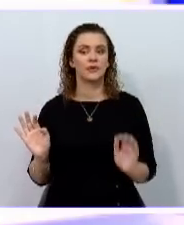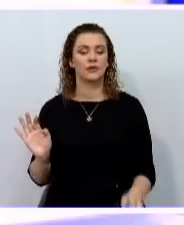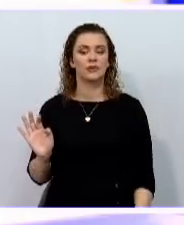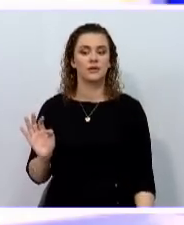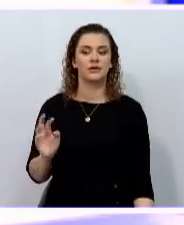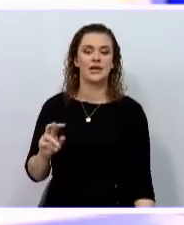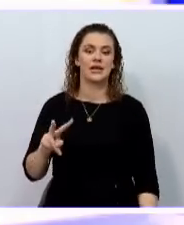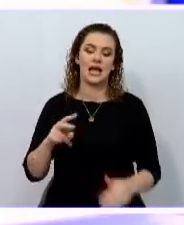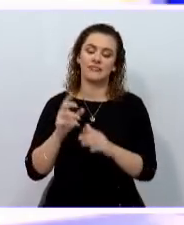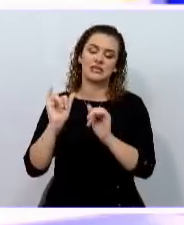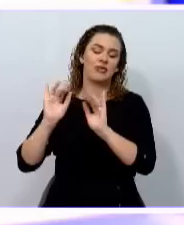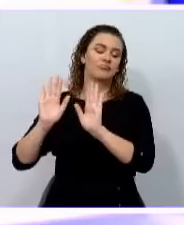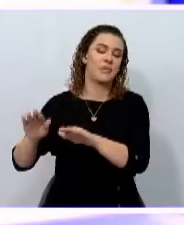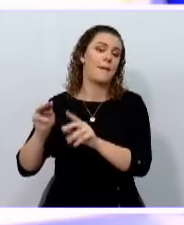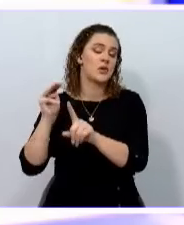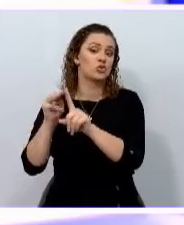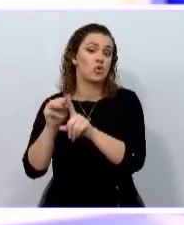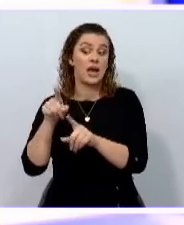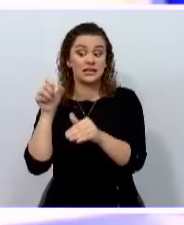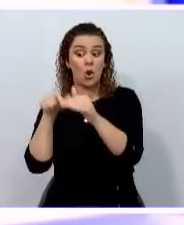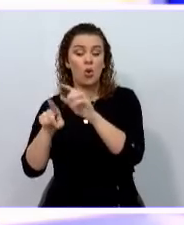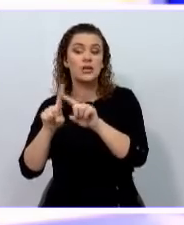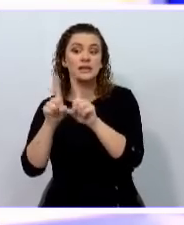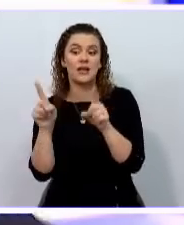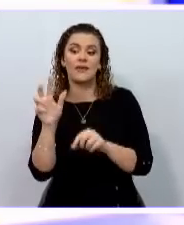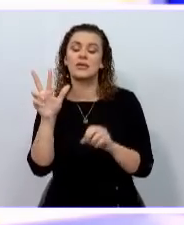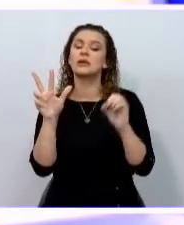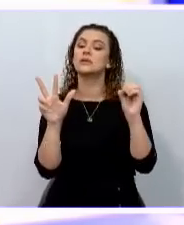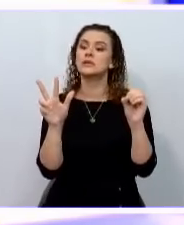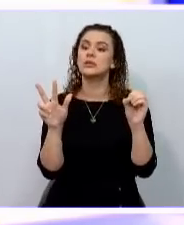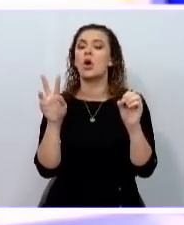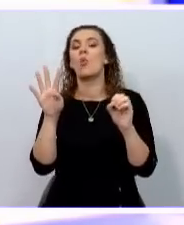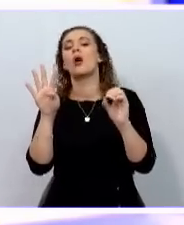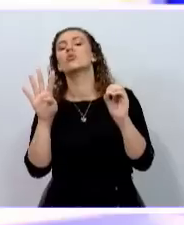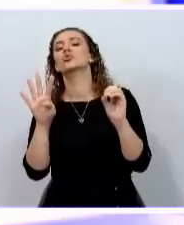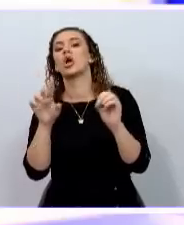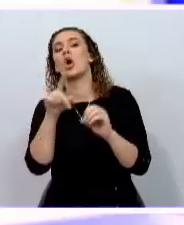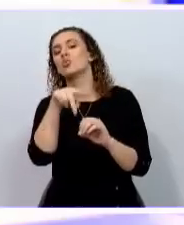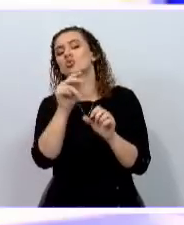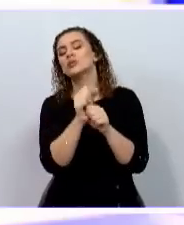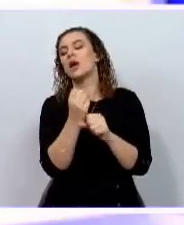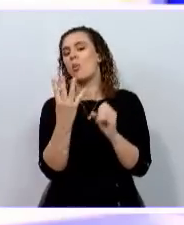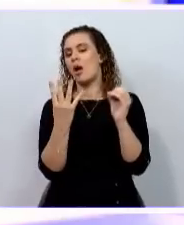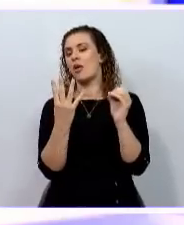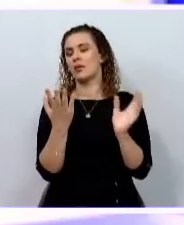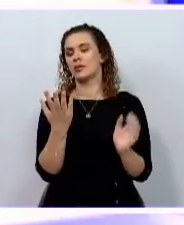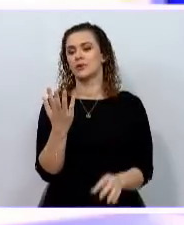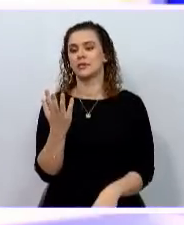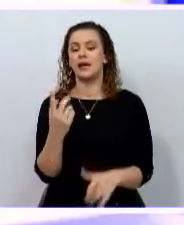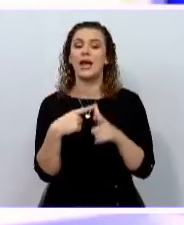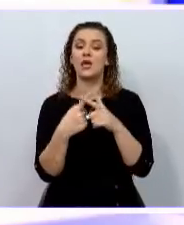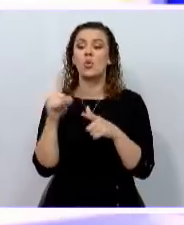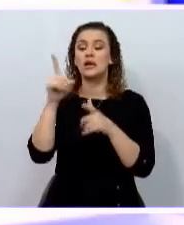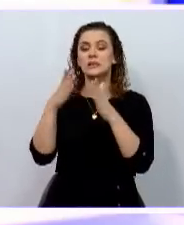abortar una misión yo creo que ese gol de diferencia es del tres a cero al cuatro cero que ustedes no entonces el